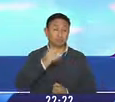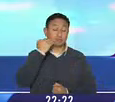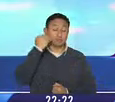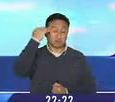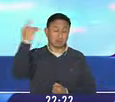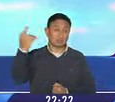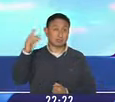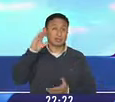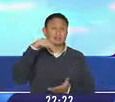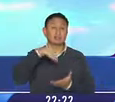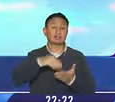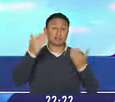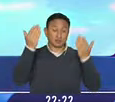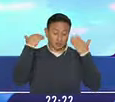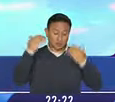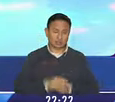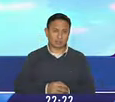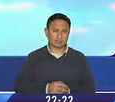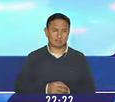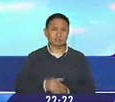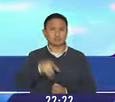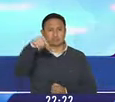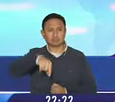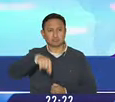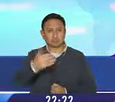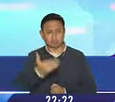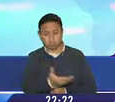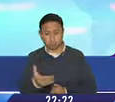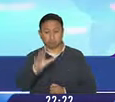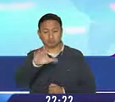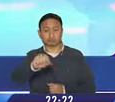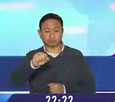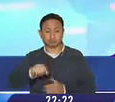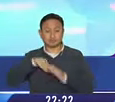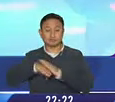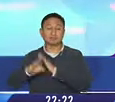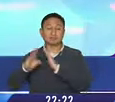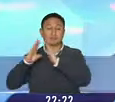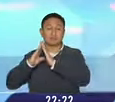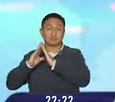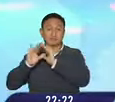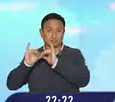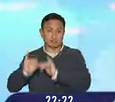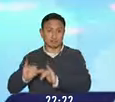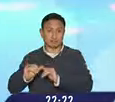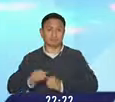en el centro de Guayaquil para sacarlos de la mendicidad y el trabajo infantil.